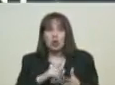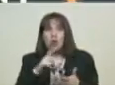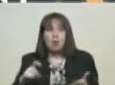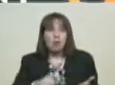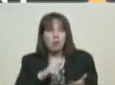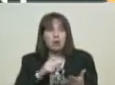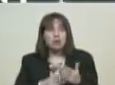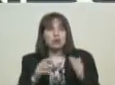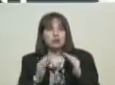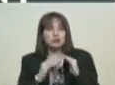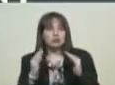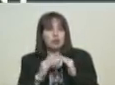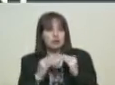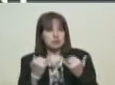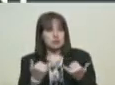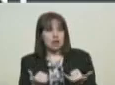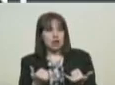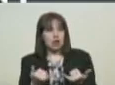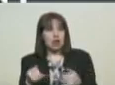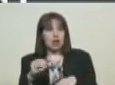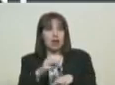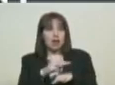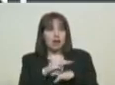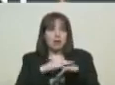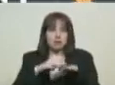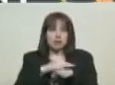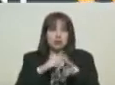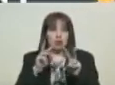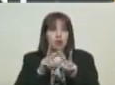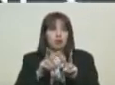te la vamos a garantizar a través de la misión Vivienda y el gobierno bolivariano.